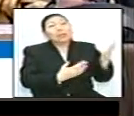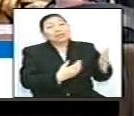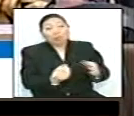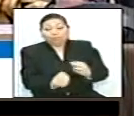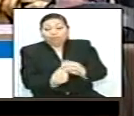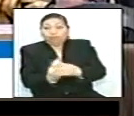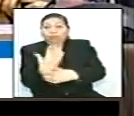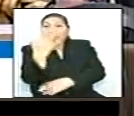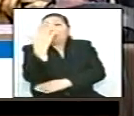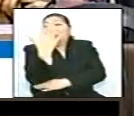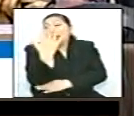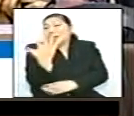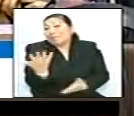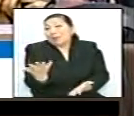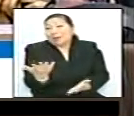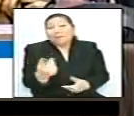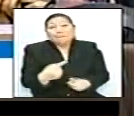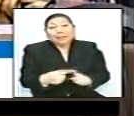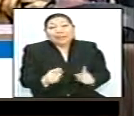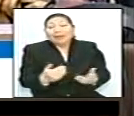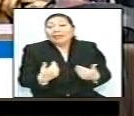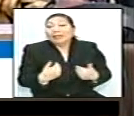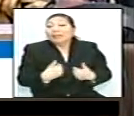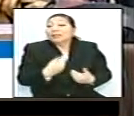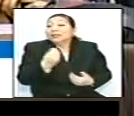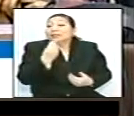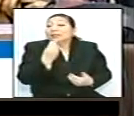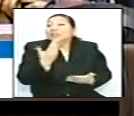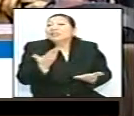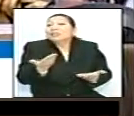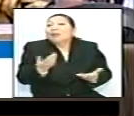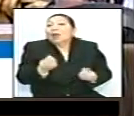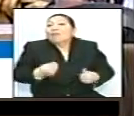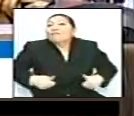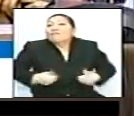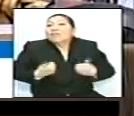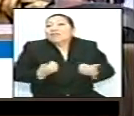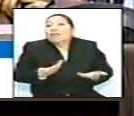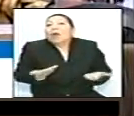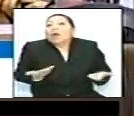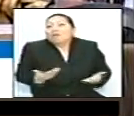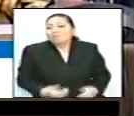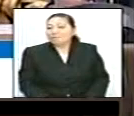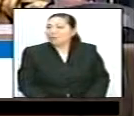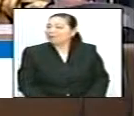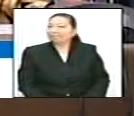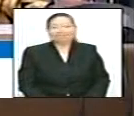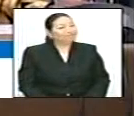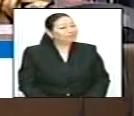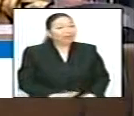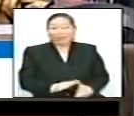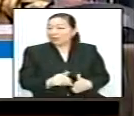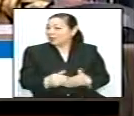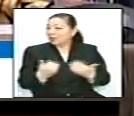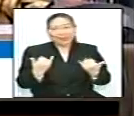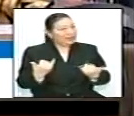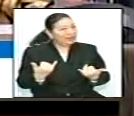esos 7 años a veces la gente también tiene que ver de qué manera sobrevivir. Lo más importante de todo